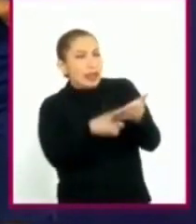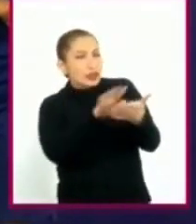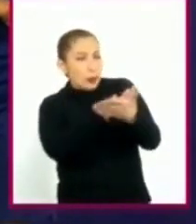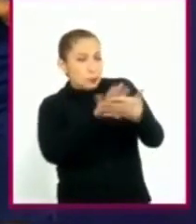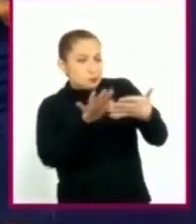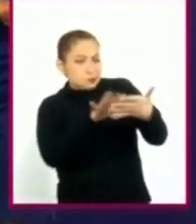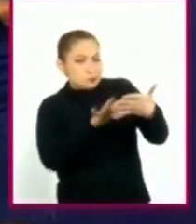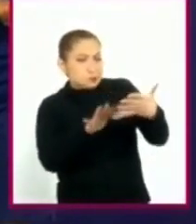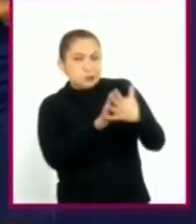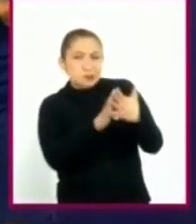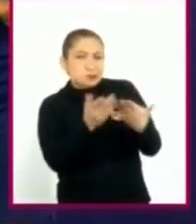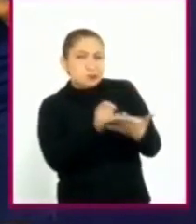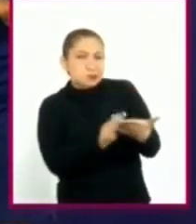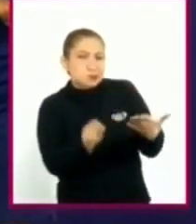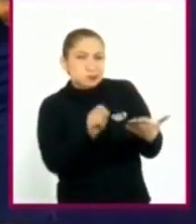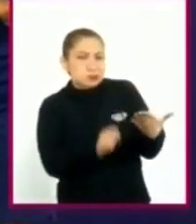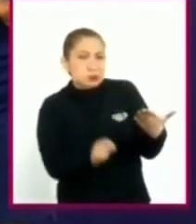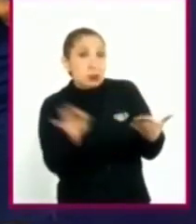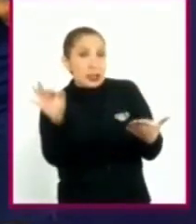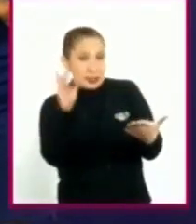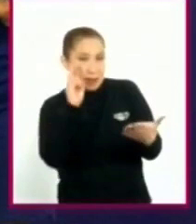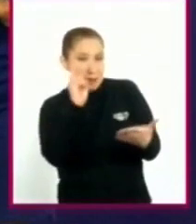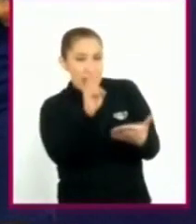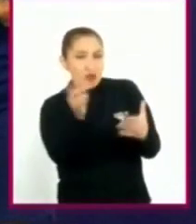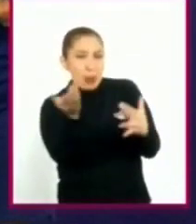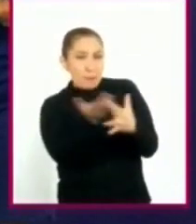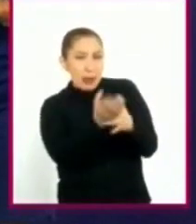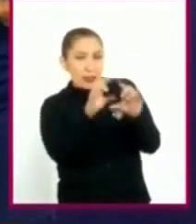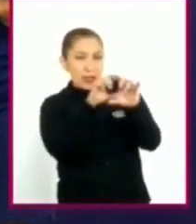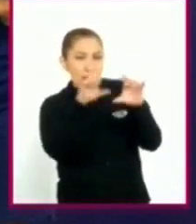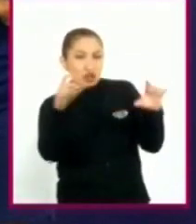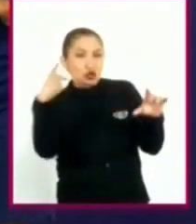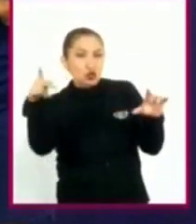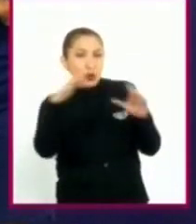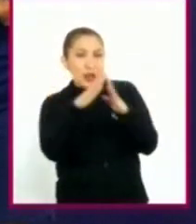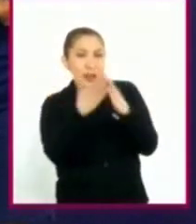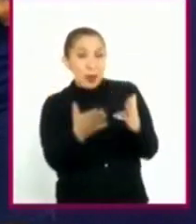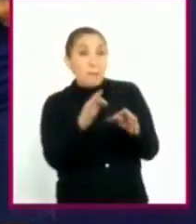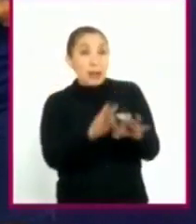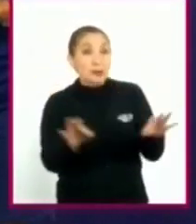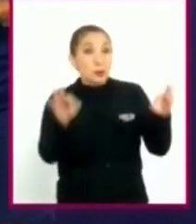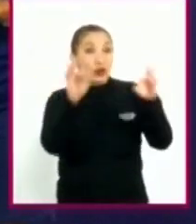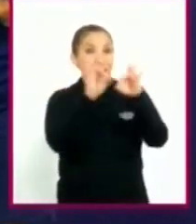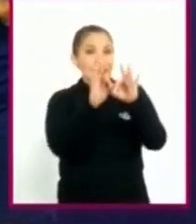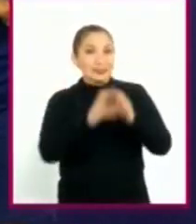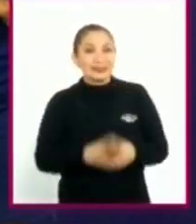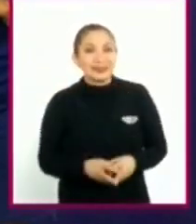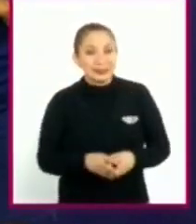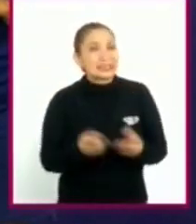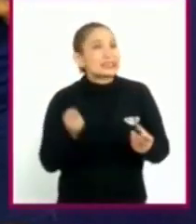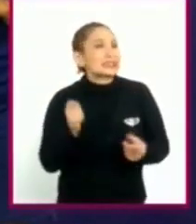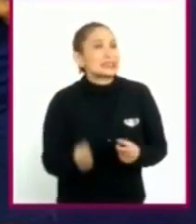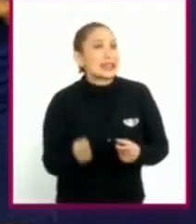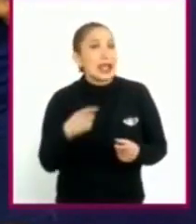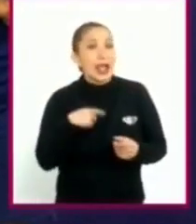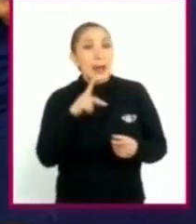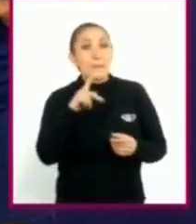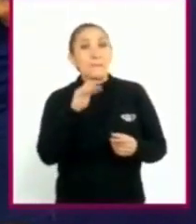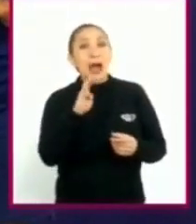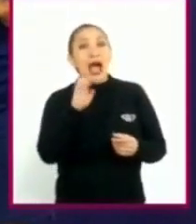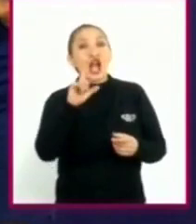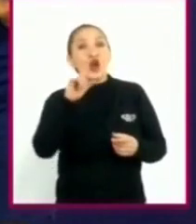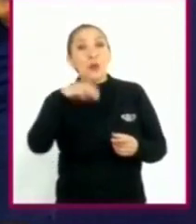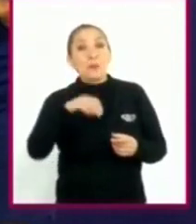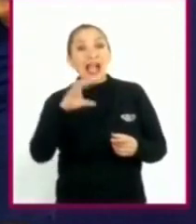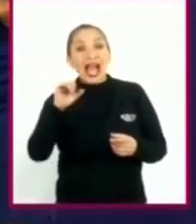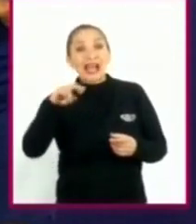su narrativa? ¿Qué tal si vamos a leer un extracto de una de sus obras más representativas, es decir, Balún Canán, que